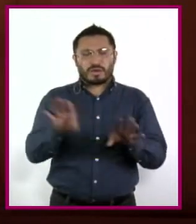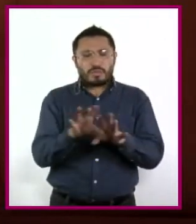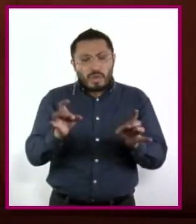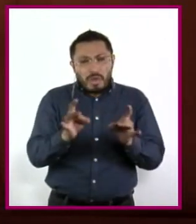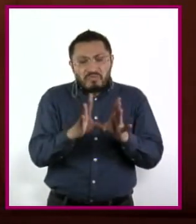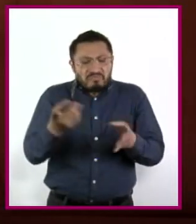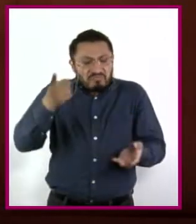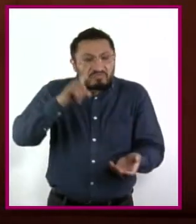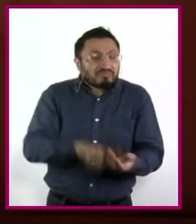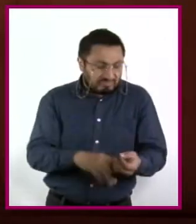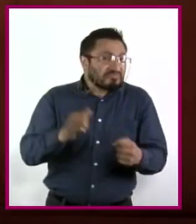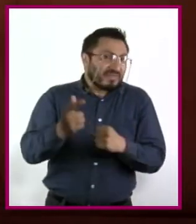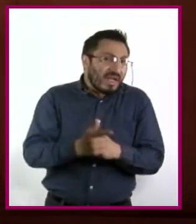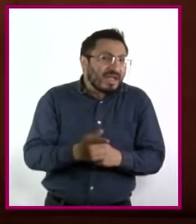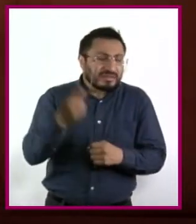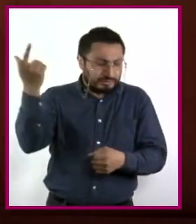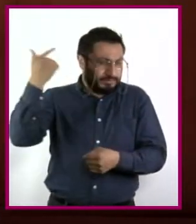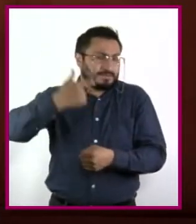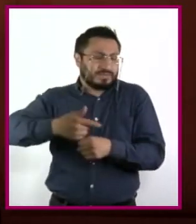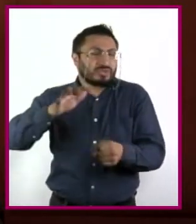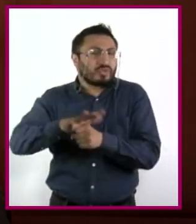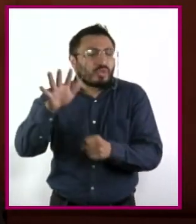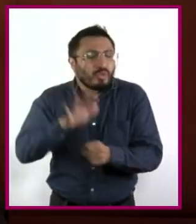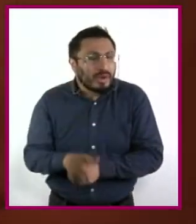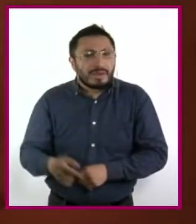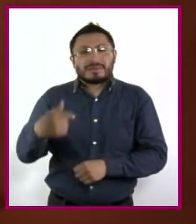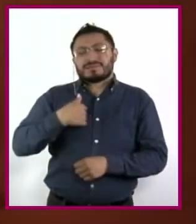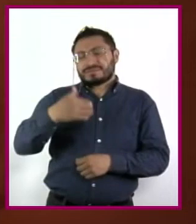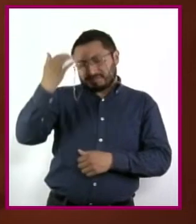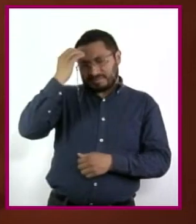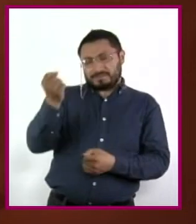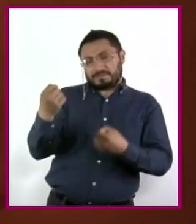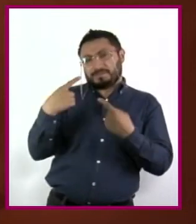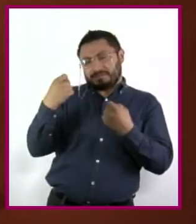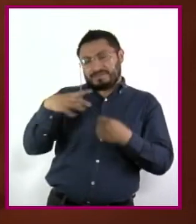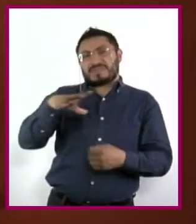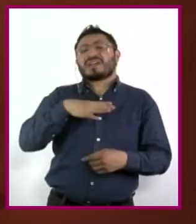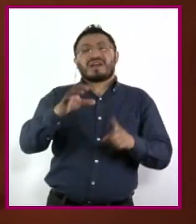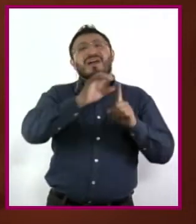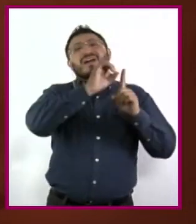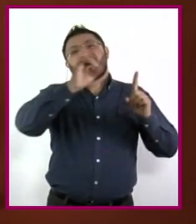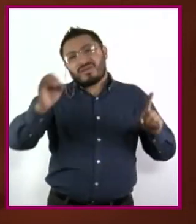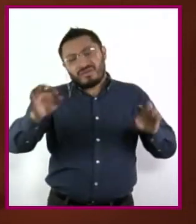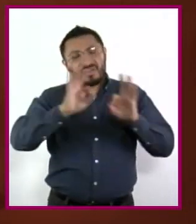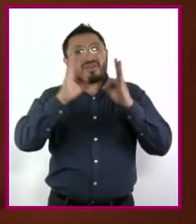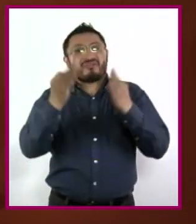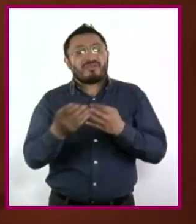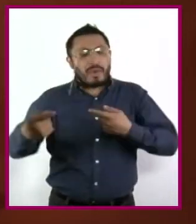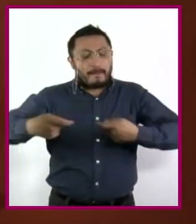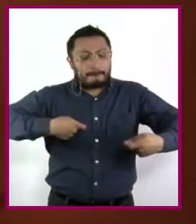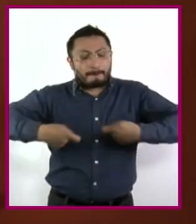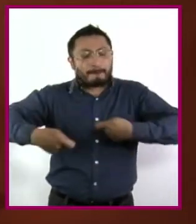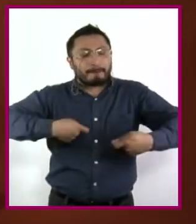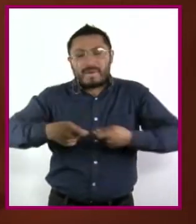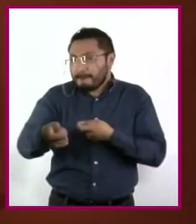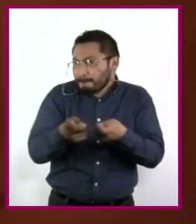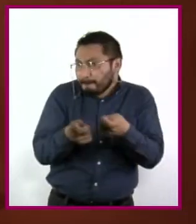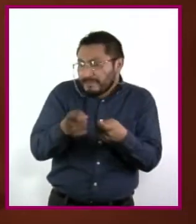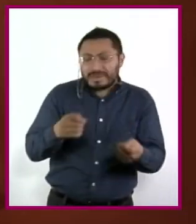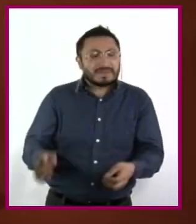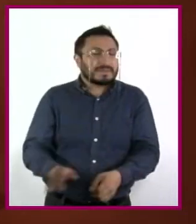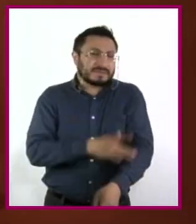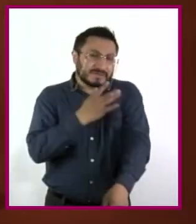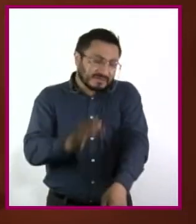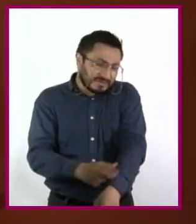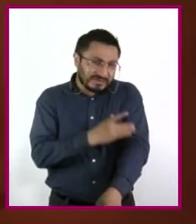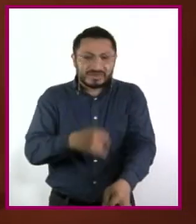cuáles son los tuyos. Conocerte ayudará a que tengas estrategias para regular la frecuencia, la intensidad y la duración